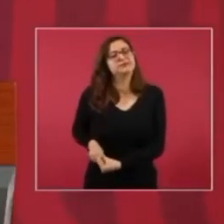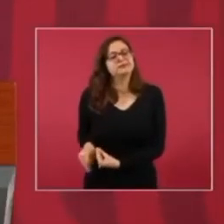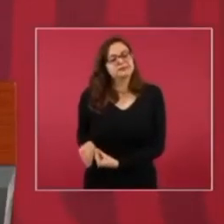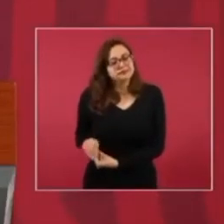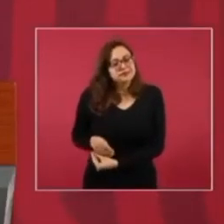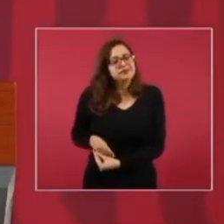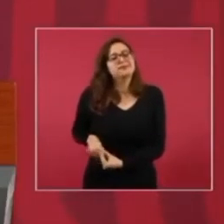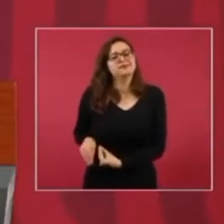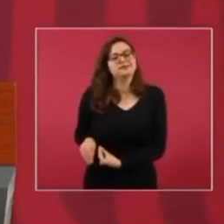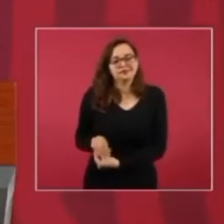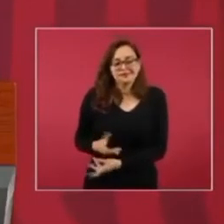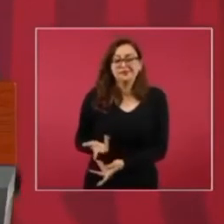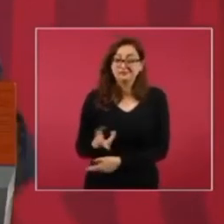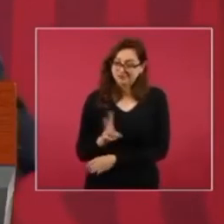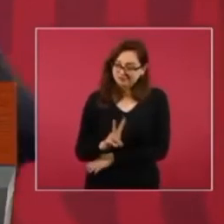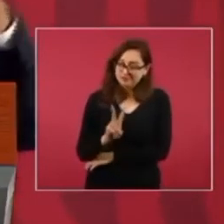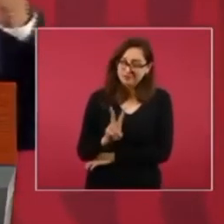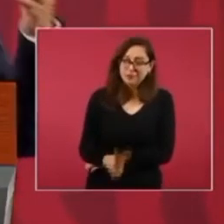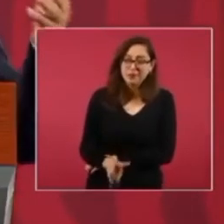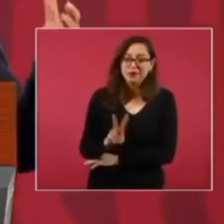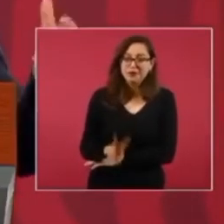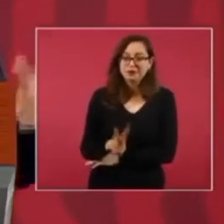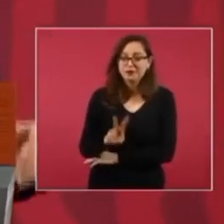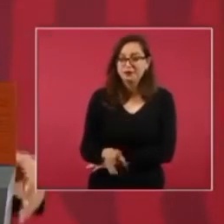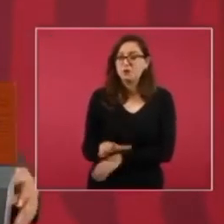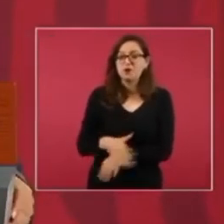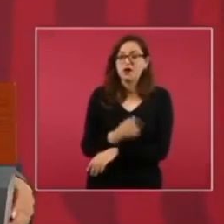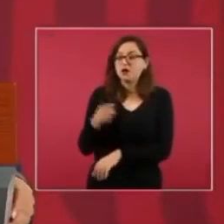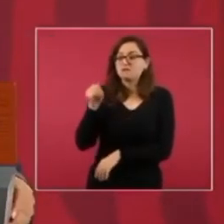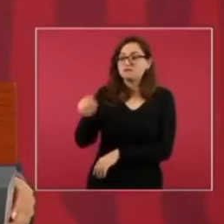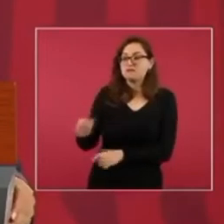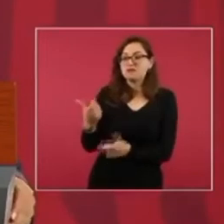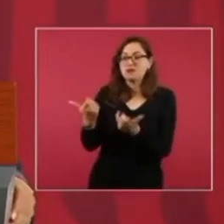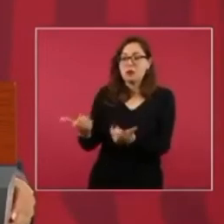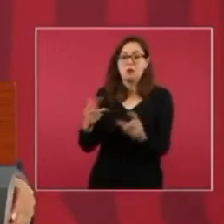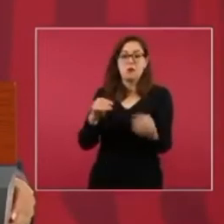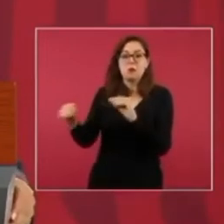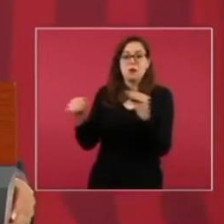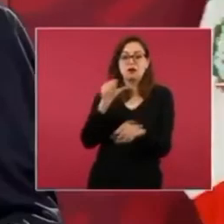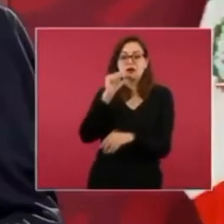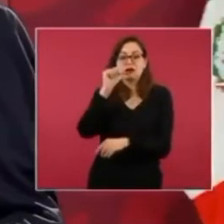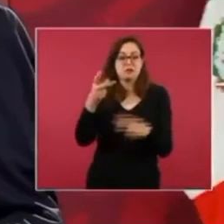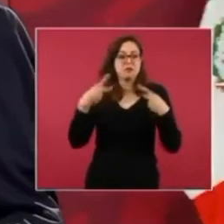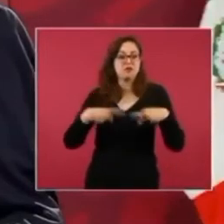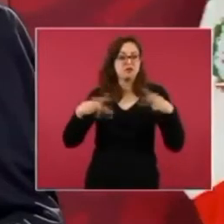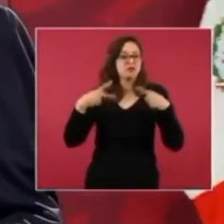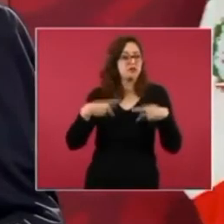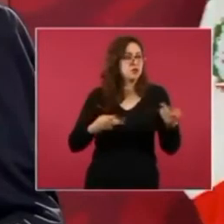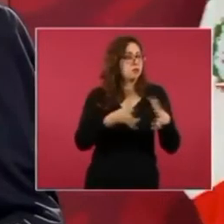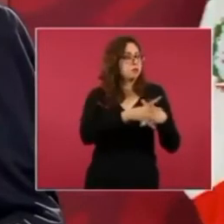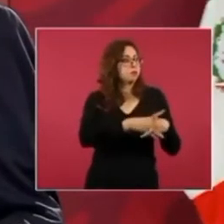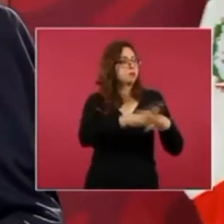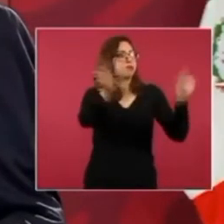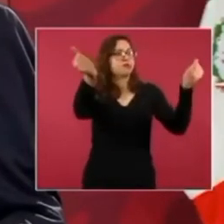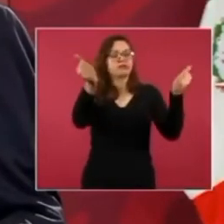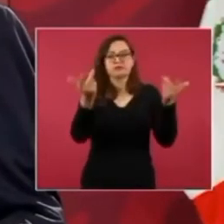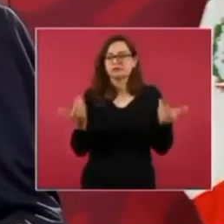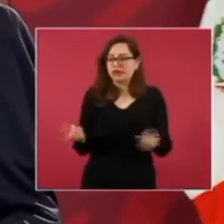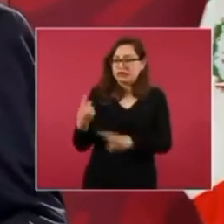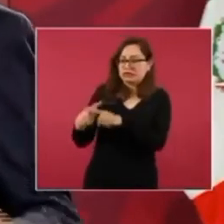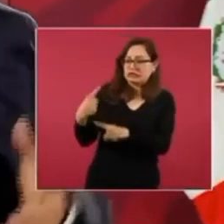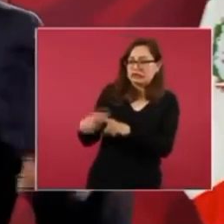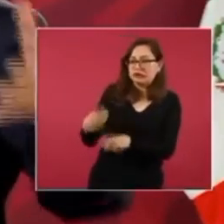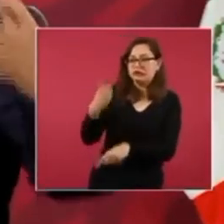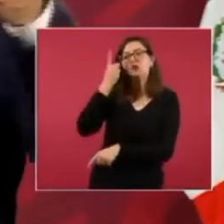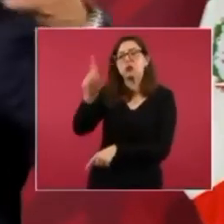de discusión se da en el Senado de la República. Y por lo pronto, Roberto Colín, presidente de la Comisión de Desarrollo Fiscal del Colegio de Contadores Públicos de